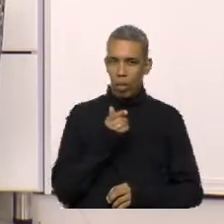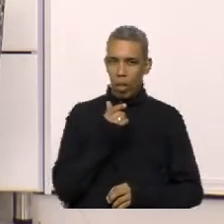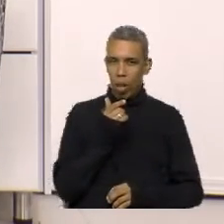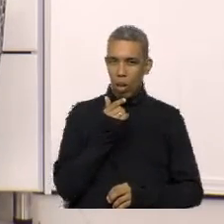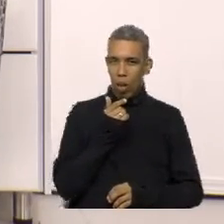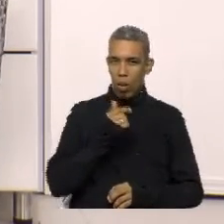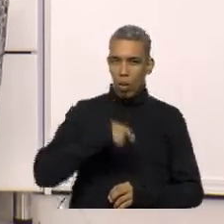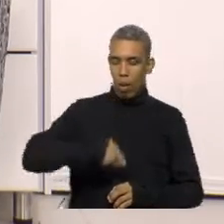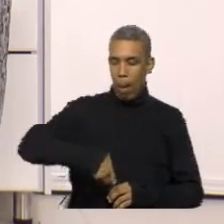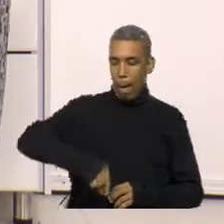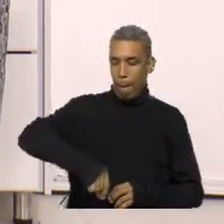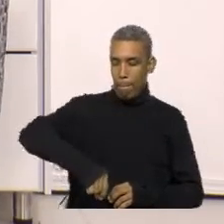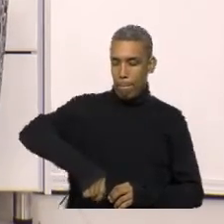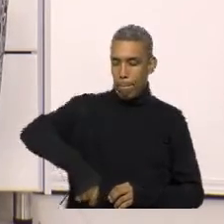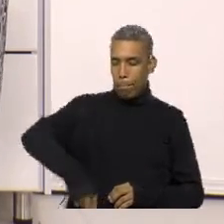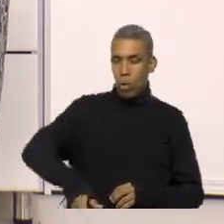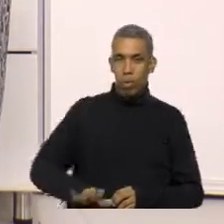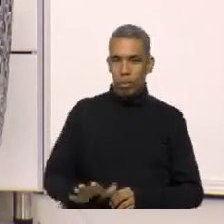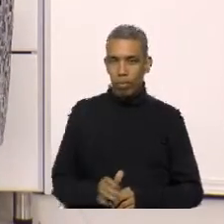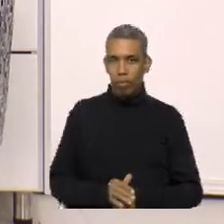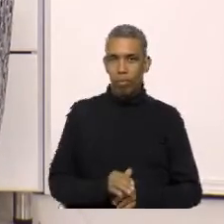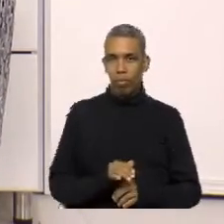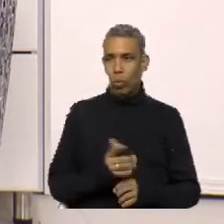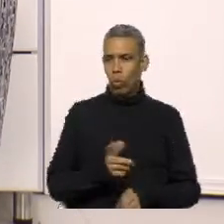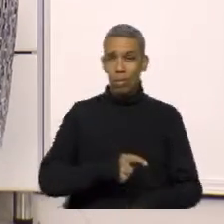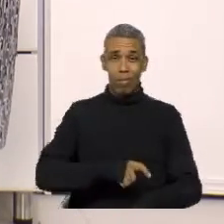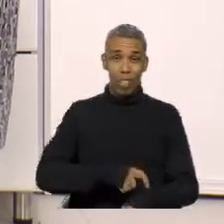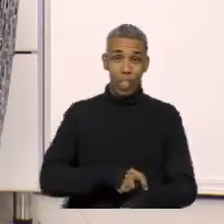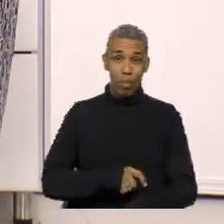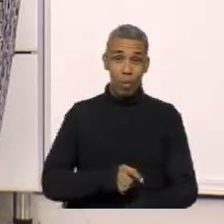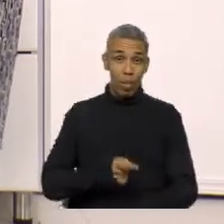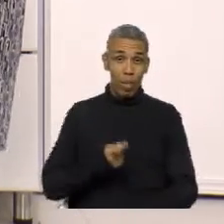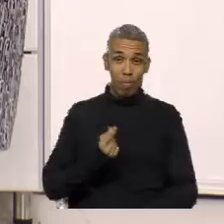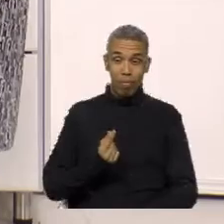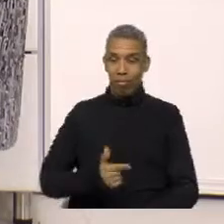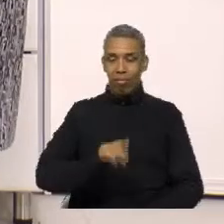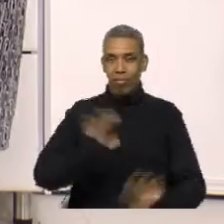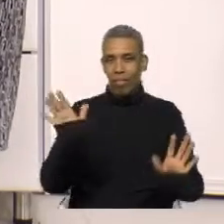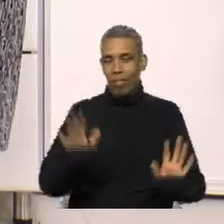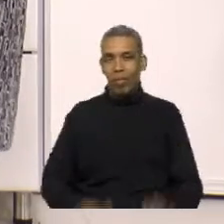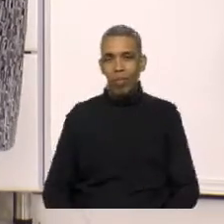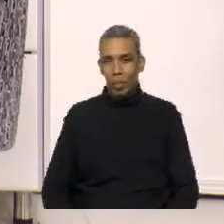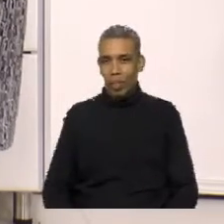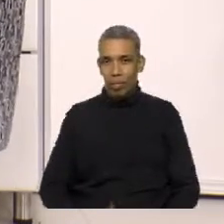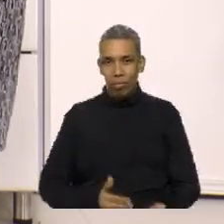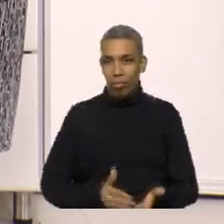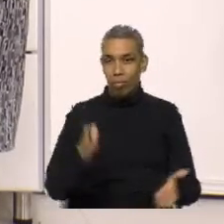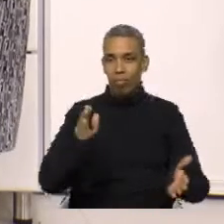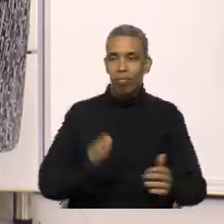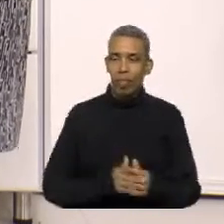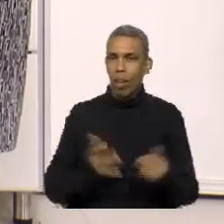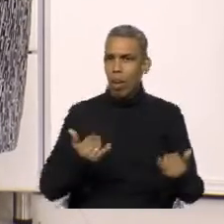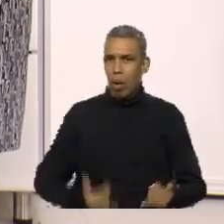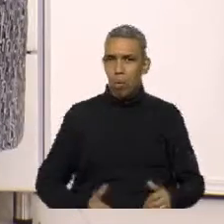Media hora pasa rápido, entonces ya acá vamos a prácticamente emplatar.